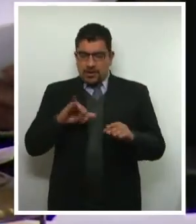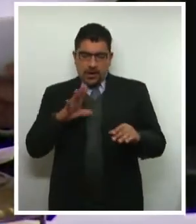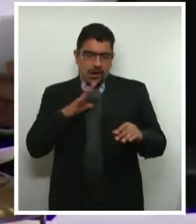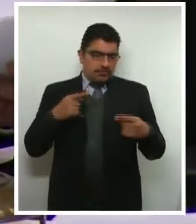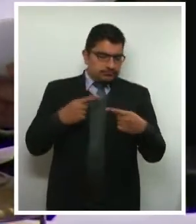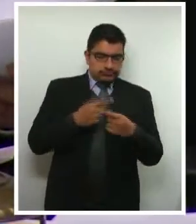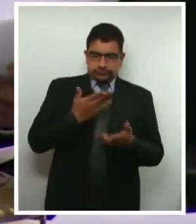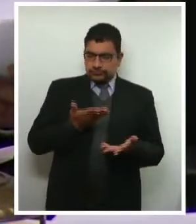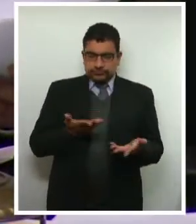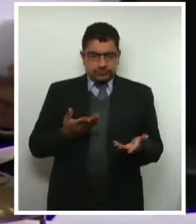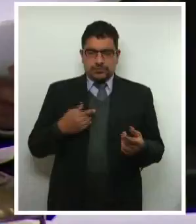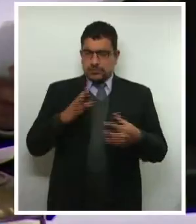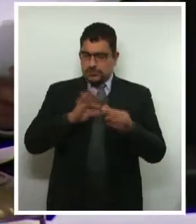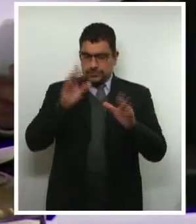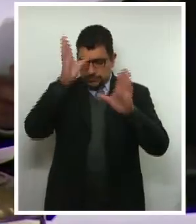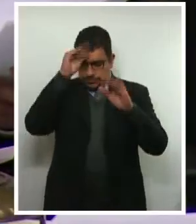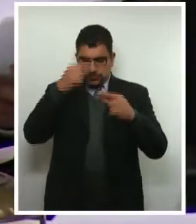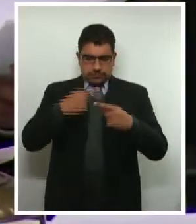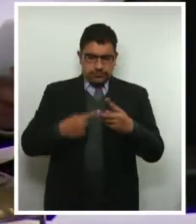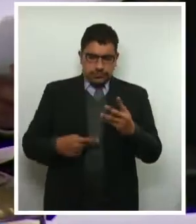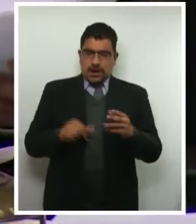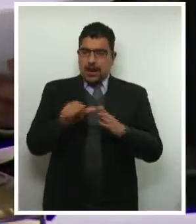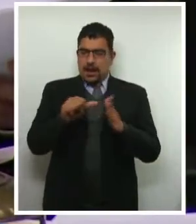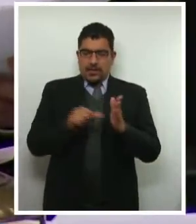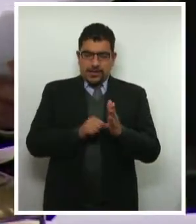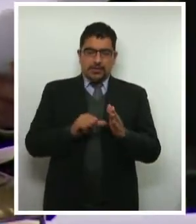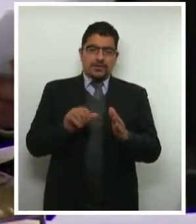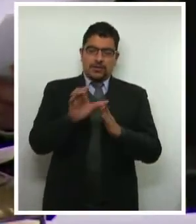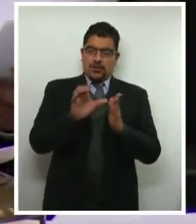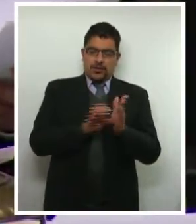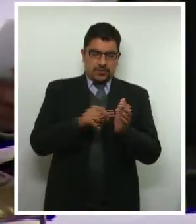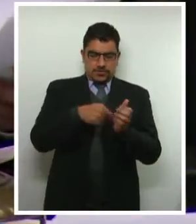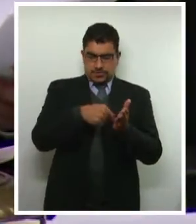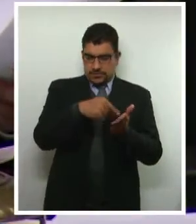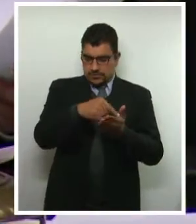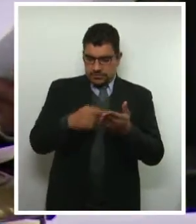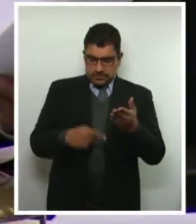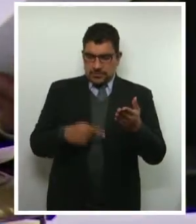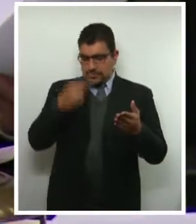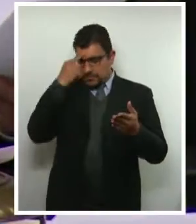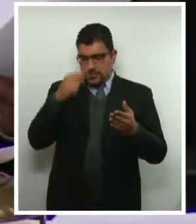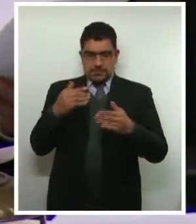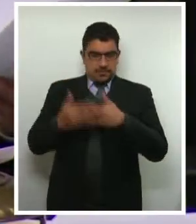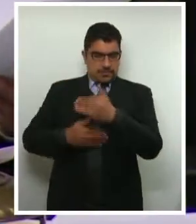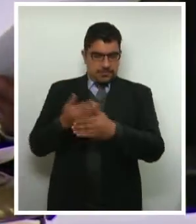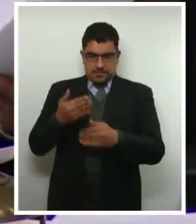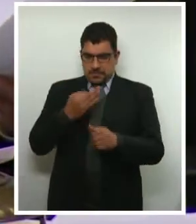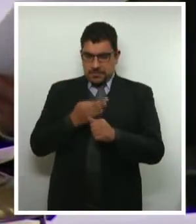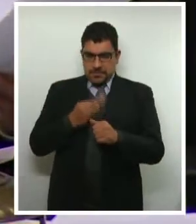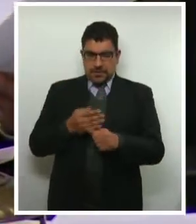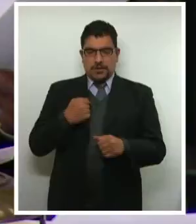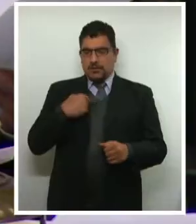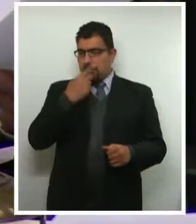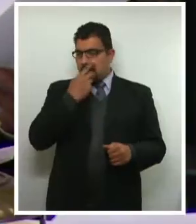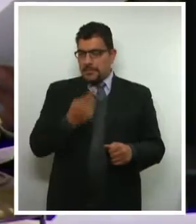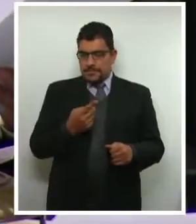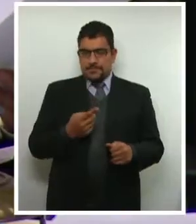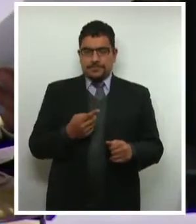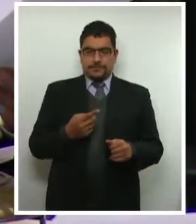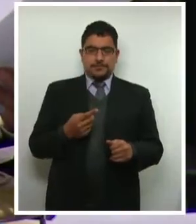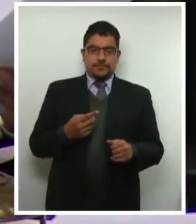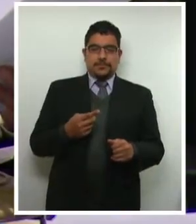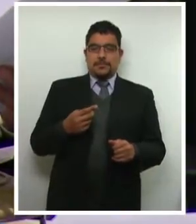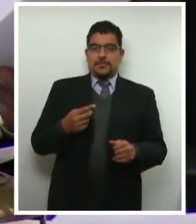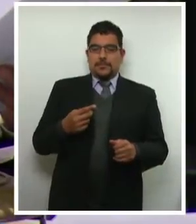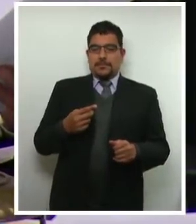contradicción en lo acordado en los artículos de la Constitución y el transitorio. Me dicen que el